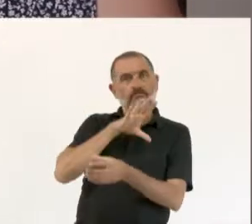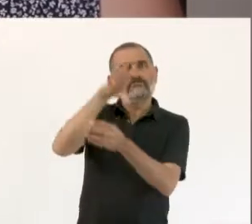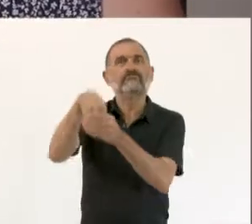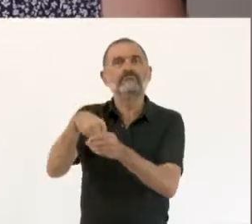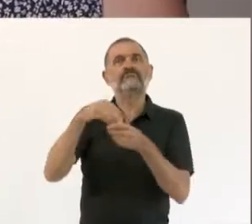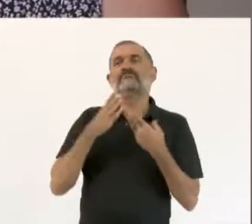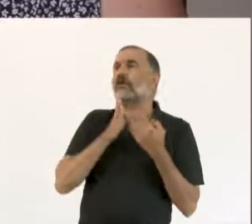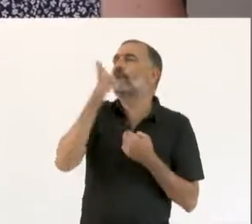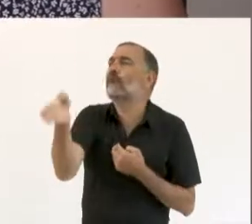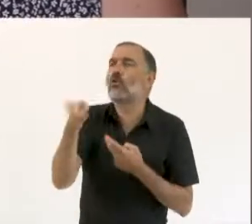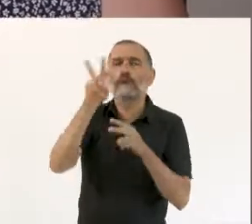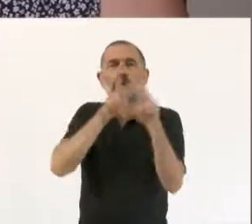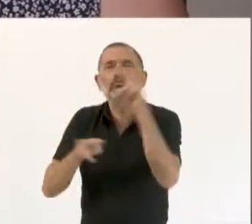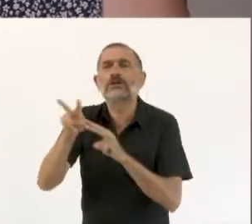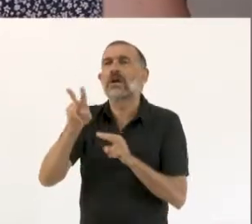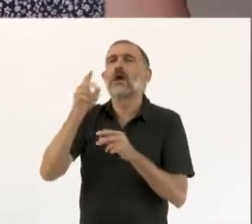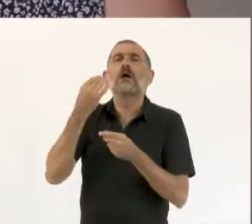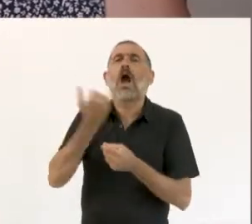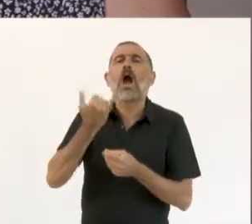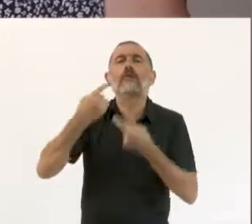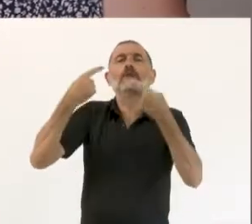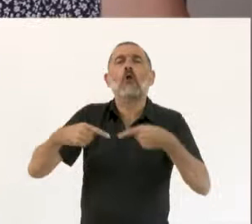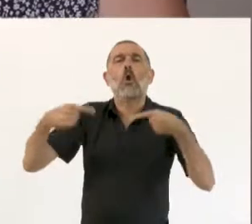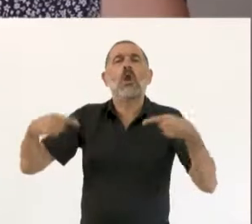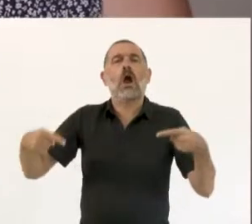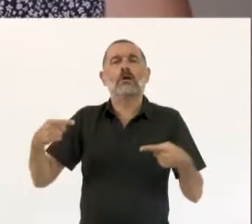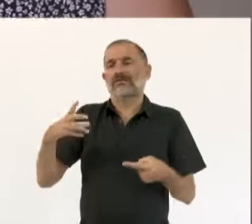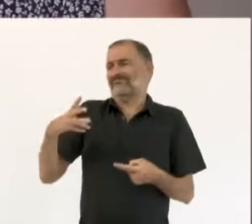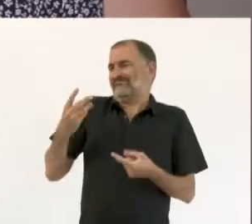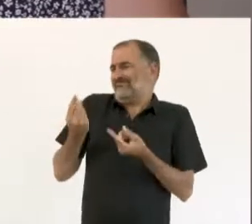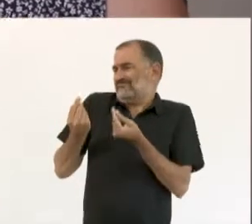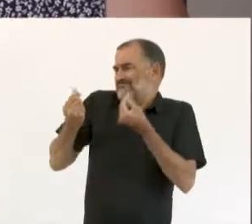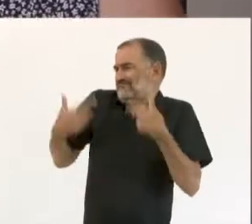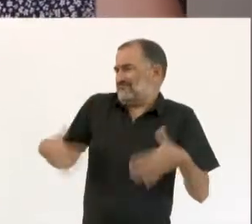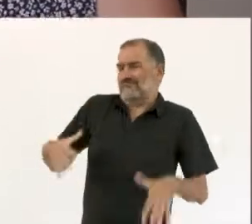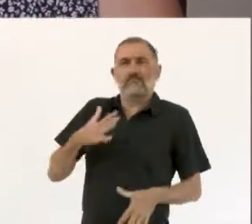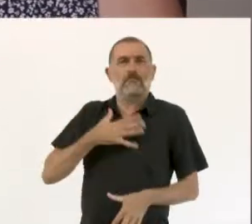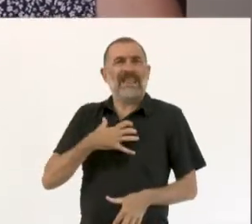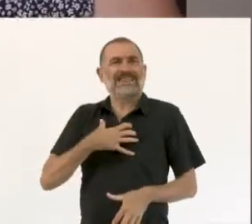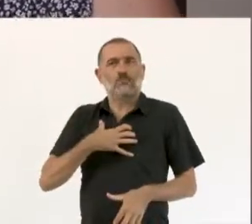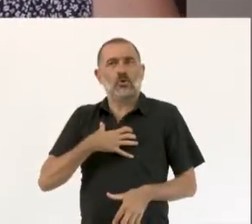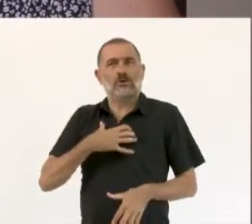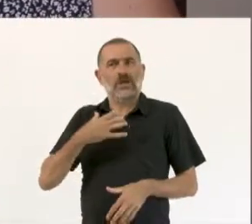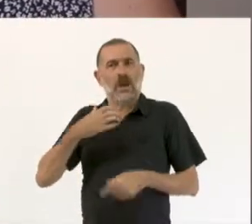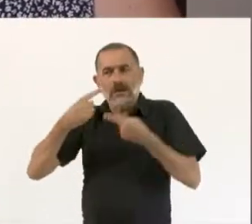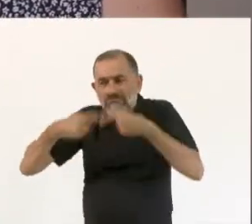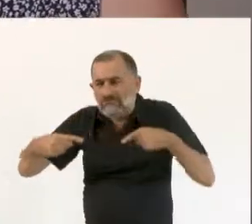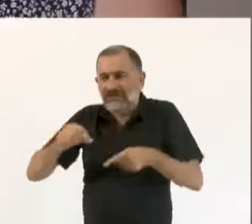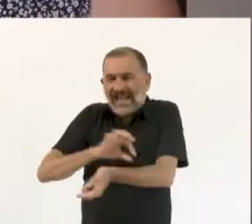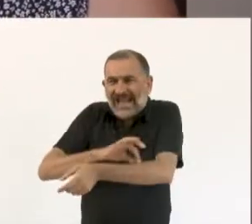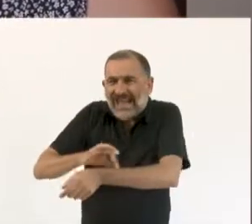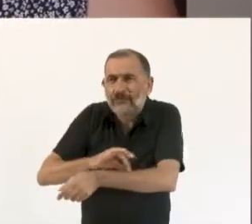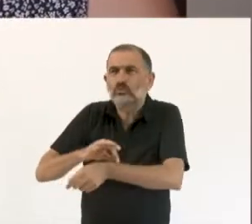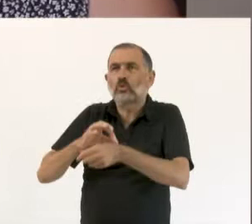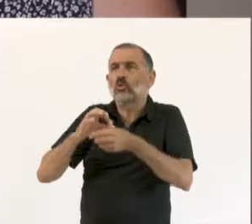patrimonial. ¿Qué es lo de valor patrimonial? Bueno, restos de distintos tipos de materiales, restos de cerámica, de material lítico,